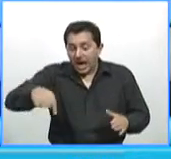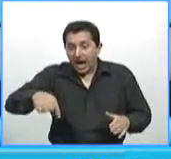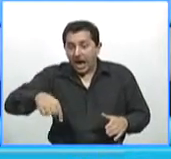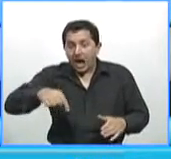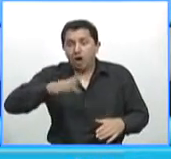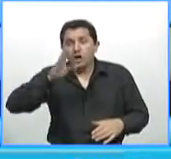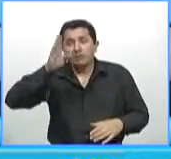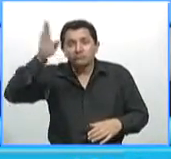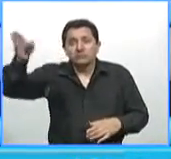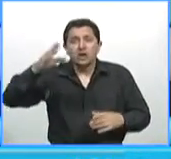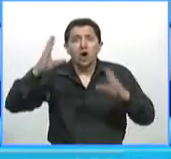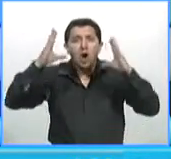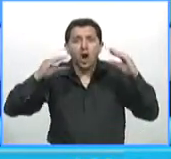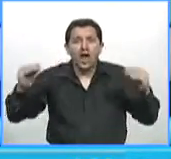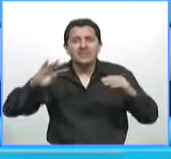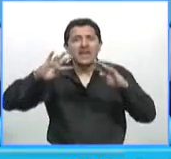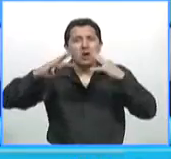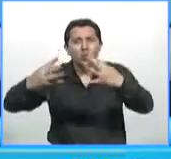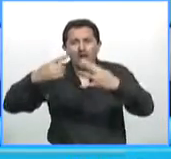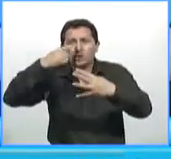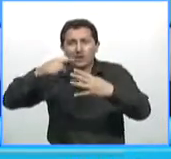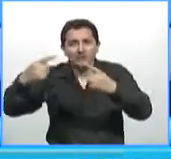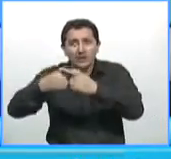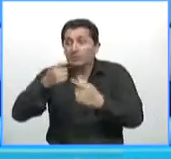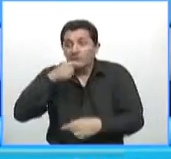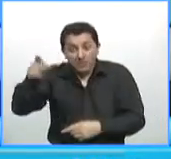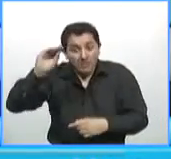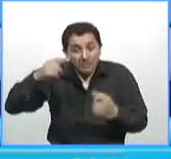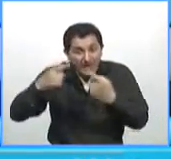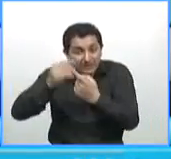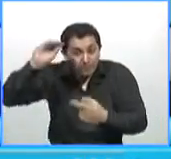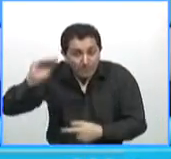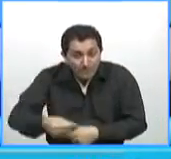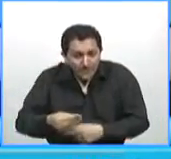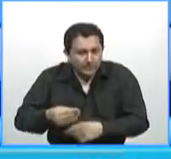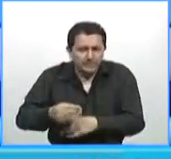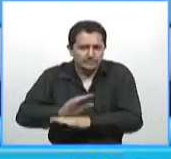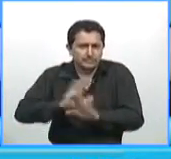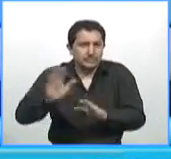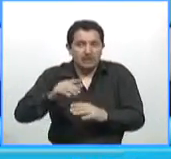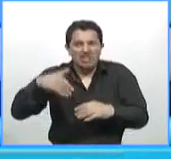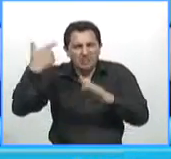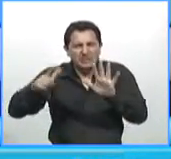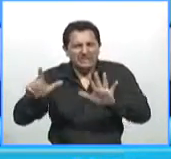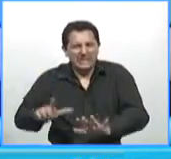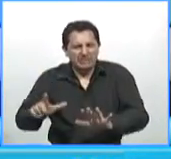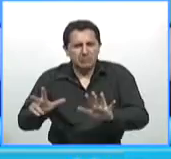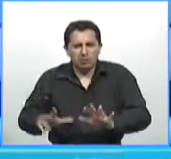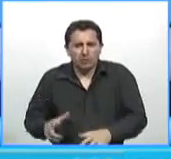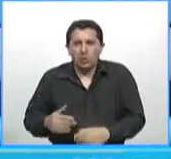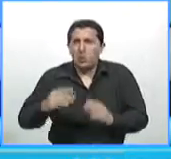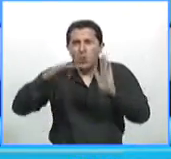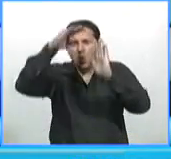fuimos a jugar contra Holanda por los cuartos, nosotros sabíamos que si perdíamos ese partido, nos íbamos a jugar por el séptimo, octavo, bajábamos